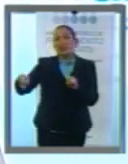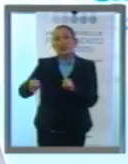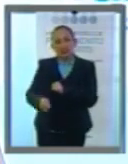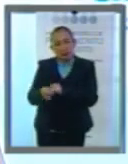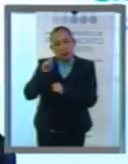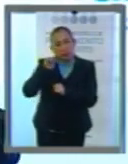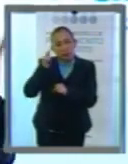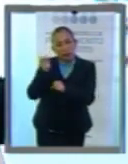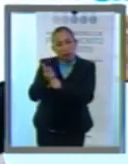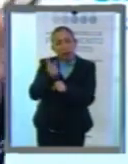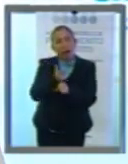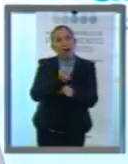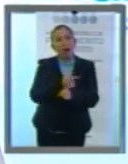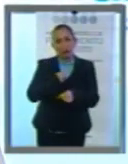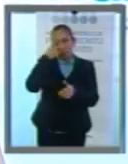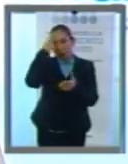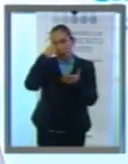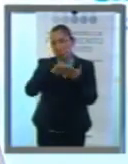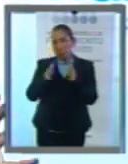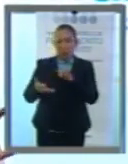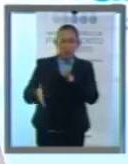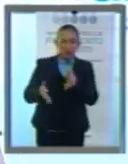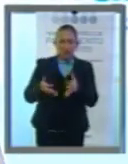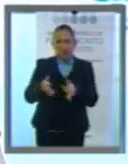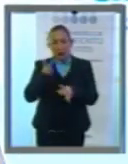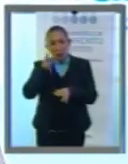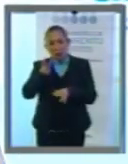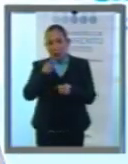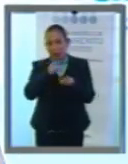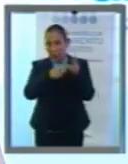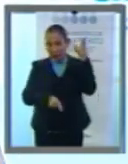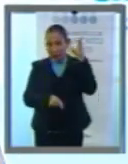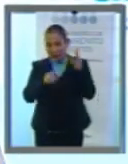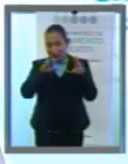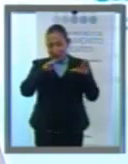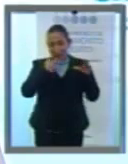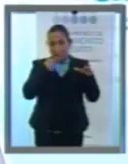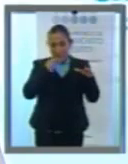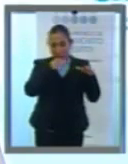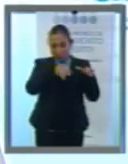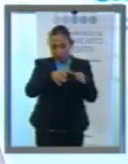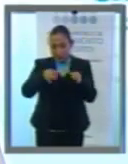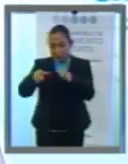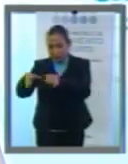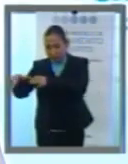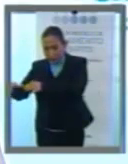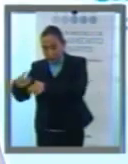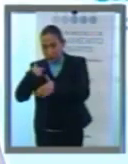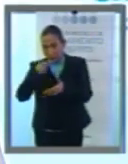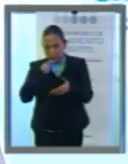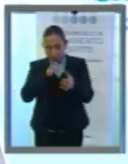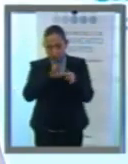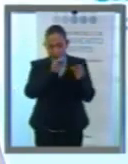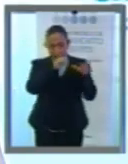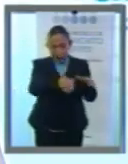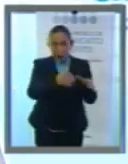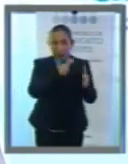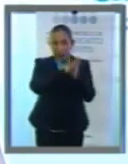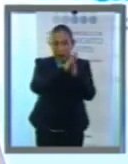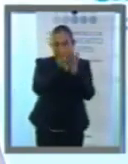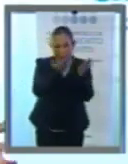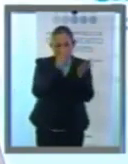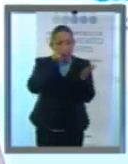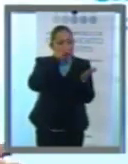encontrar, yo creo que por lo menos los tres primeros bloques que voy a poner sobre la mesa, que son literatura